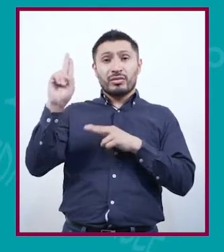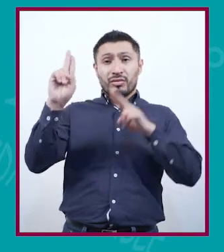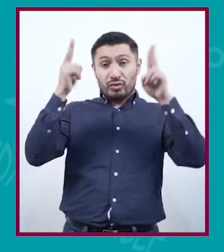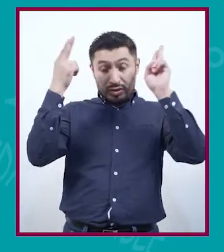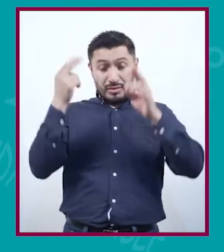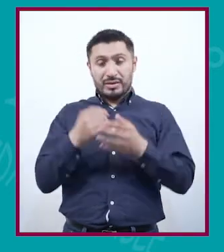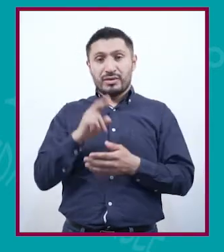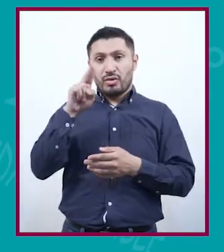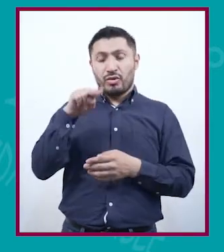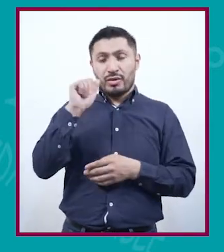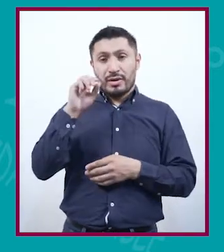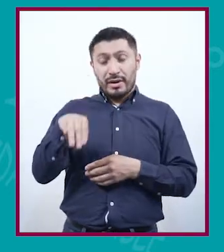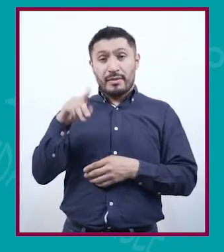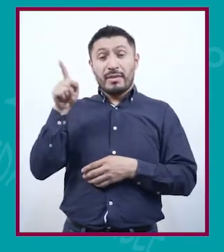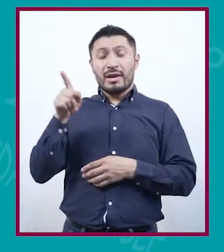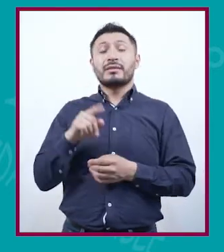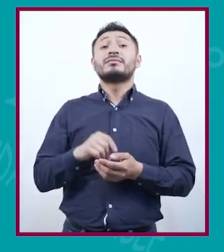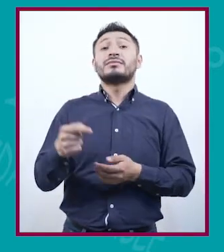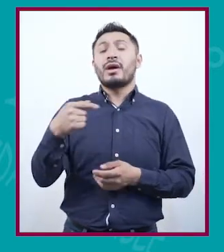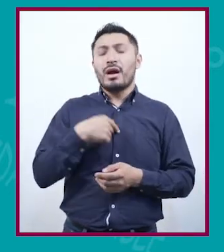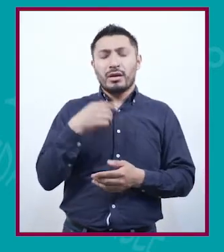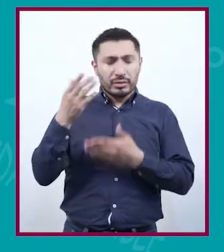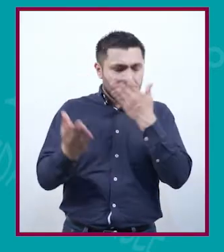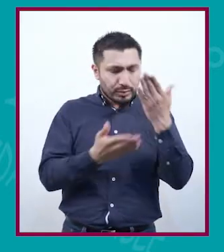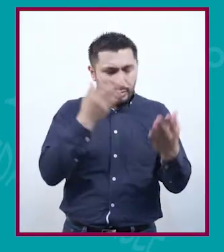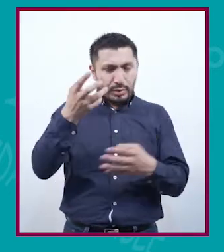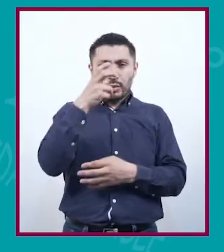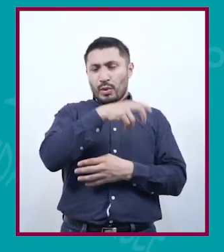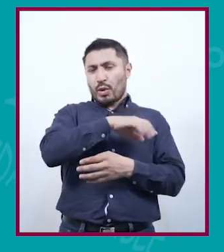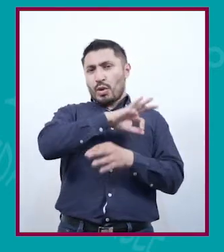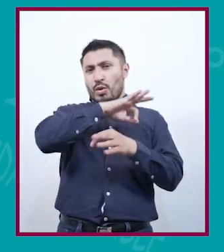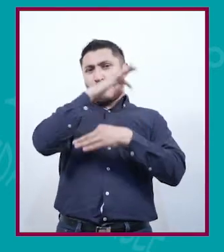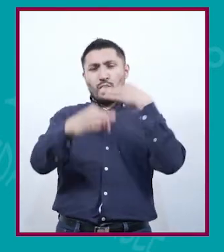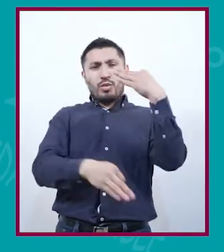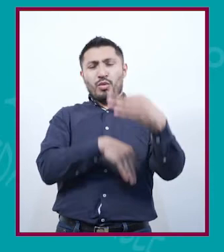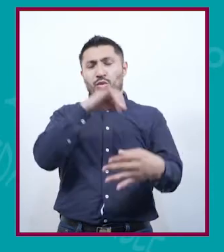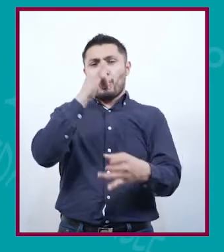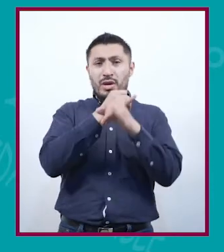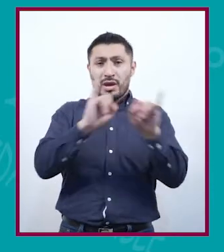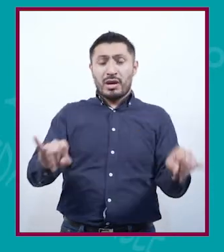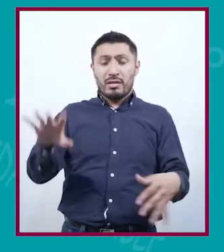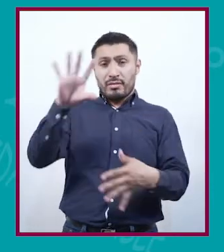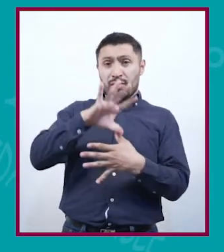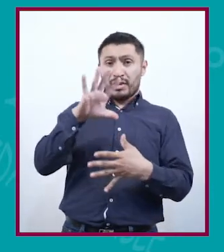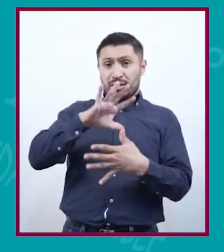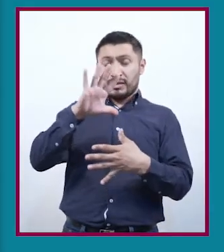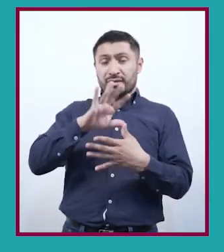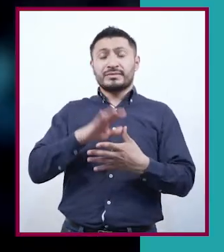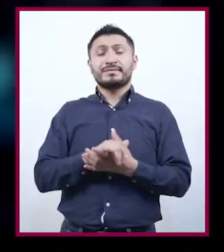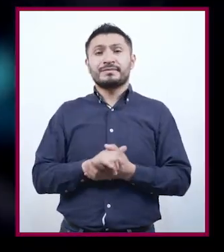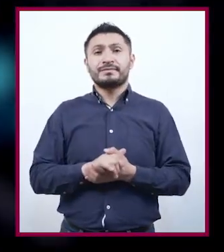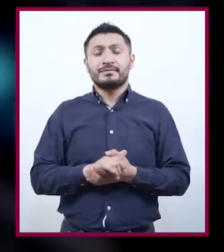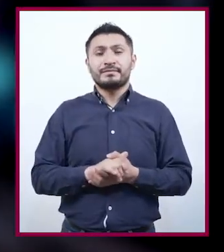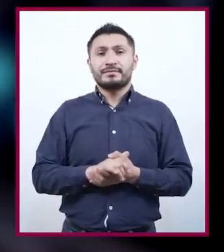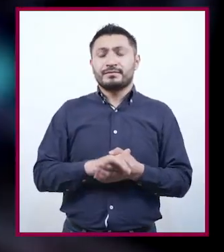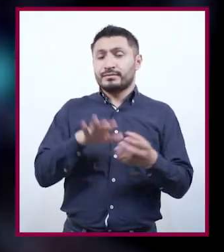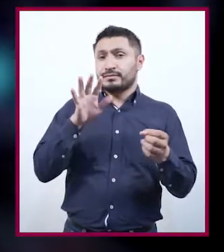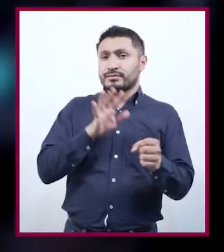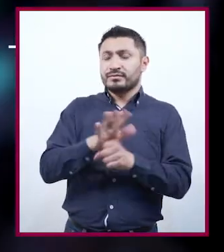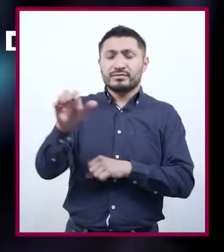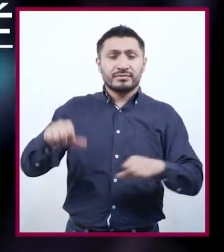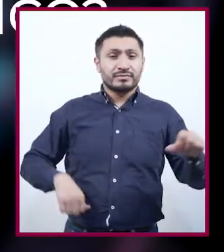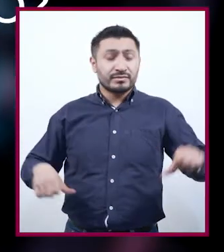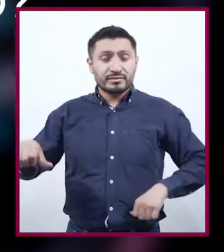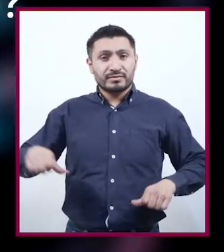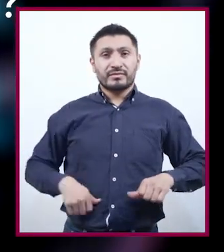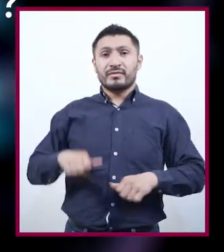de México y me dedico sobre todo al estudio de los procesos independentistas en América Latina. ¿Qué